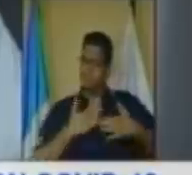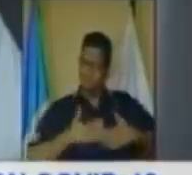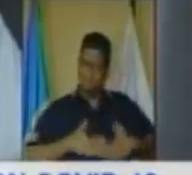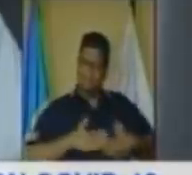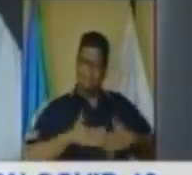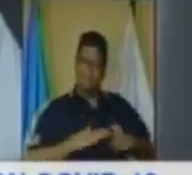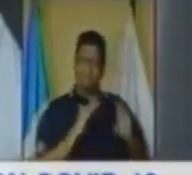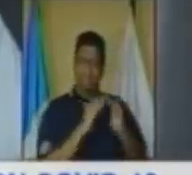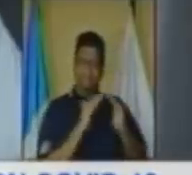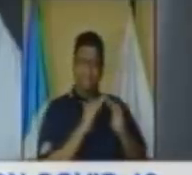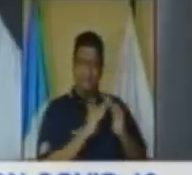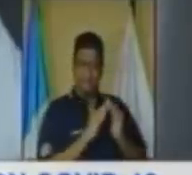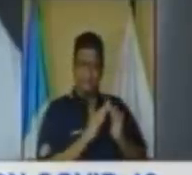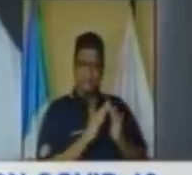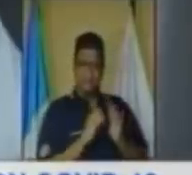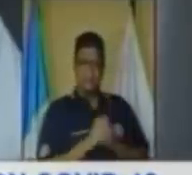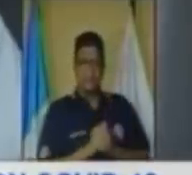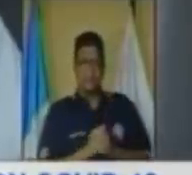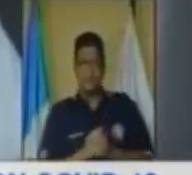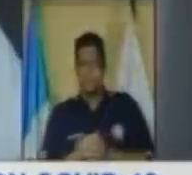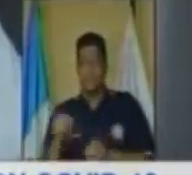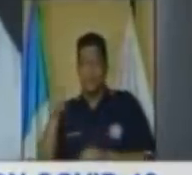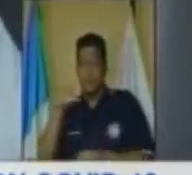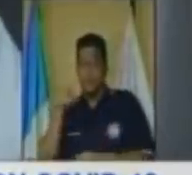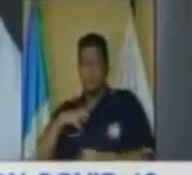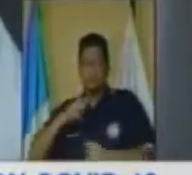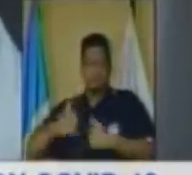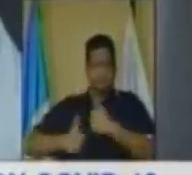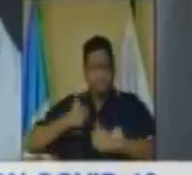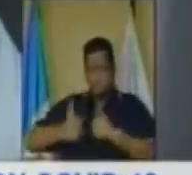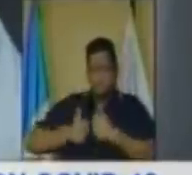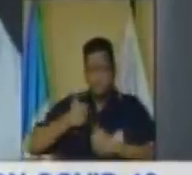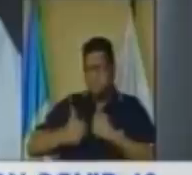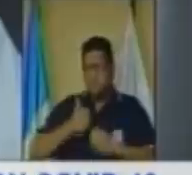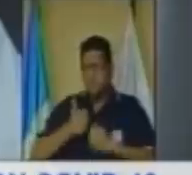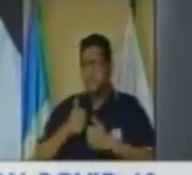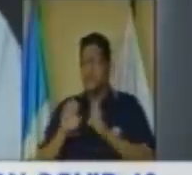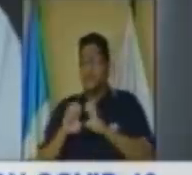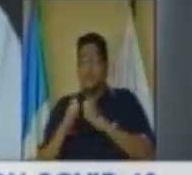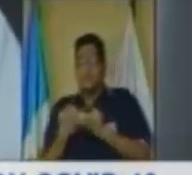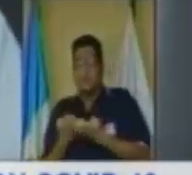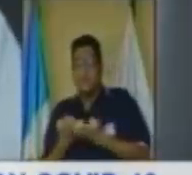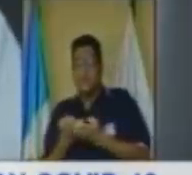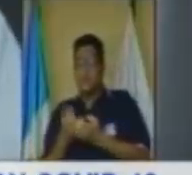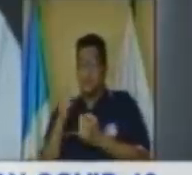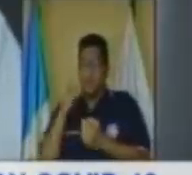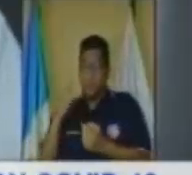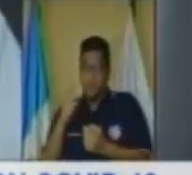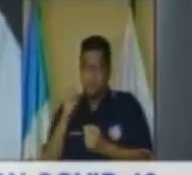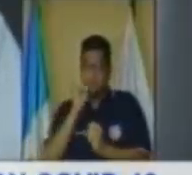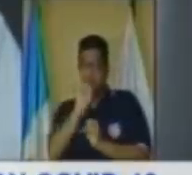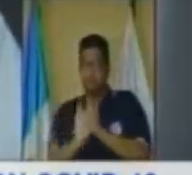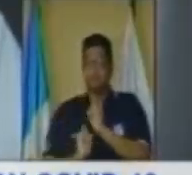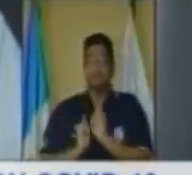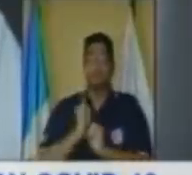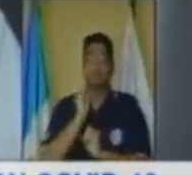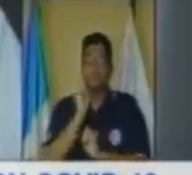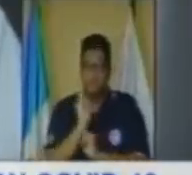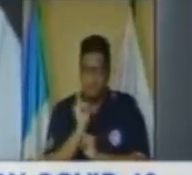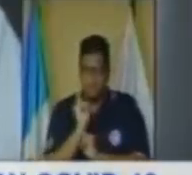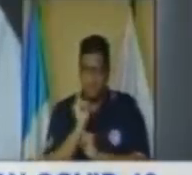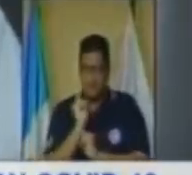comunidad educativa. Pueden consultar la página del Ministerio de Educación en el que se estarán ya el día de